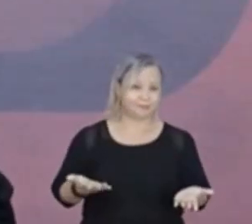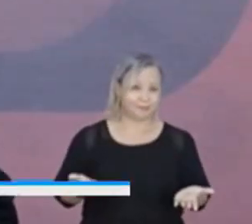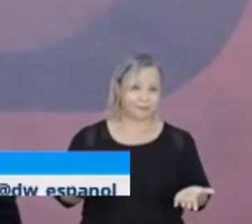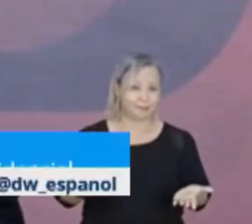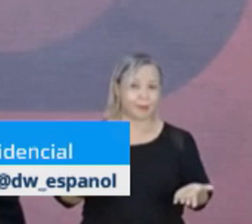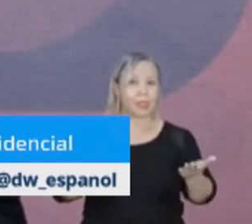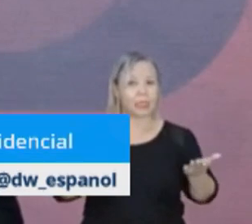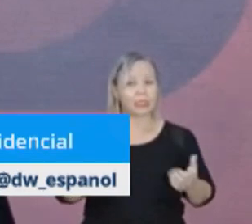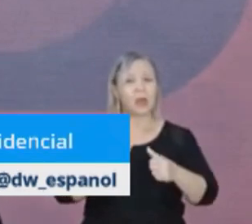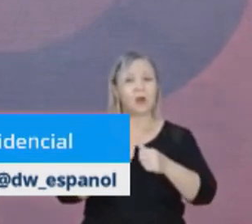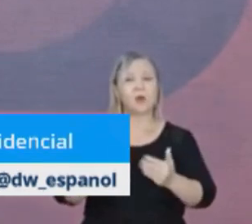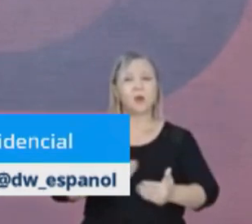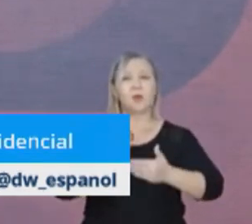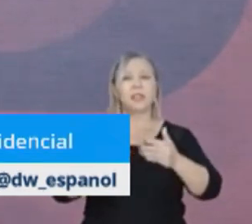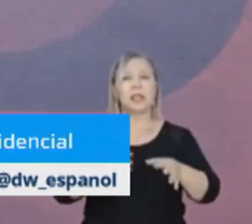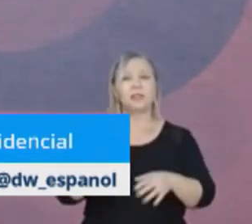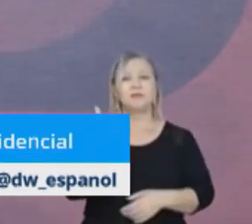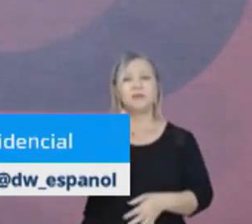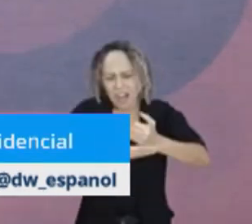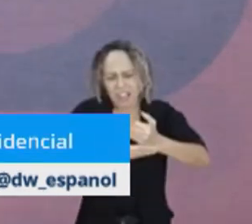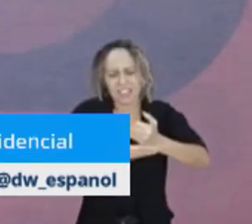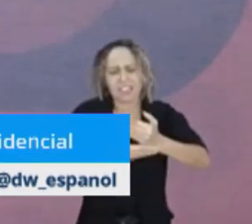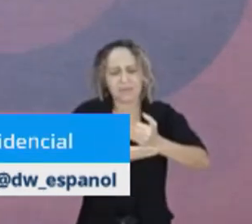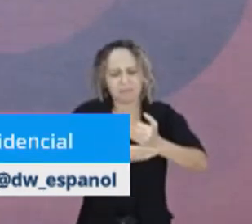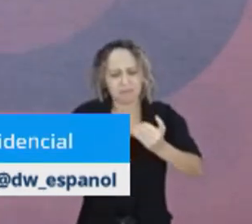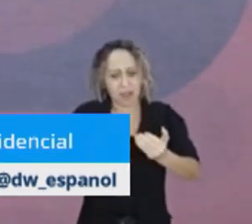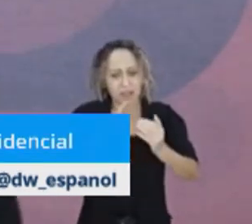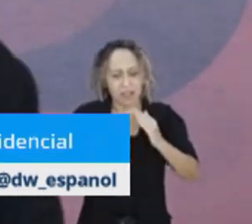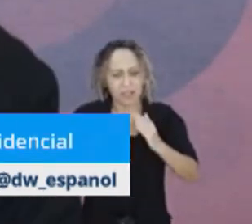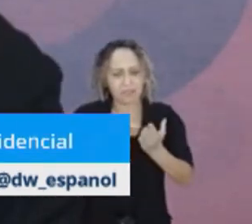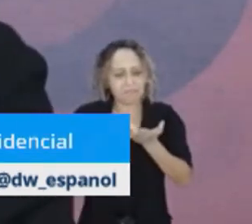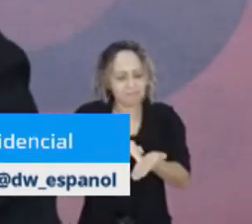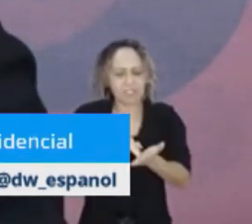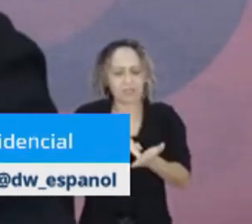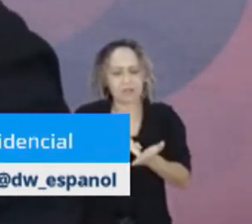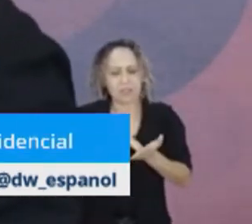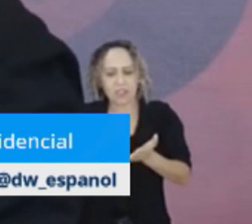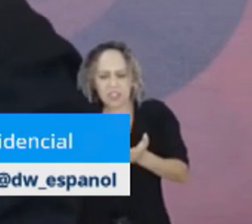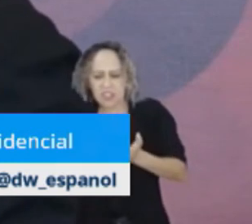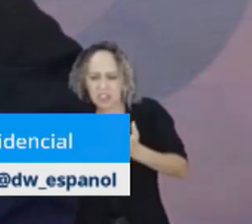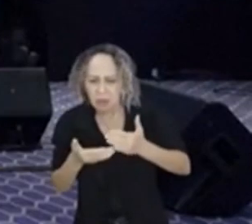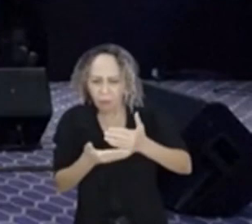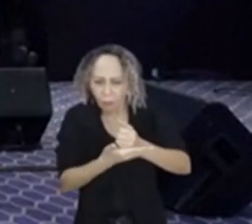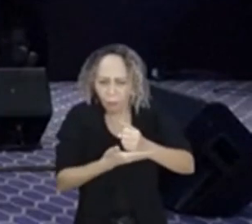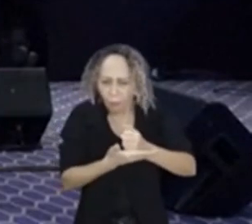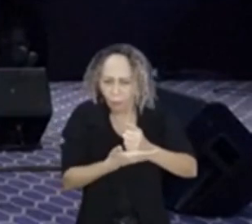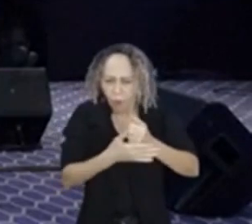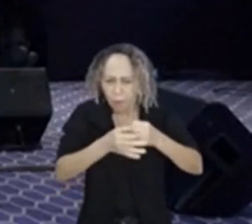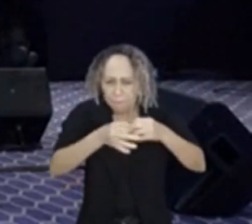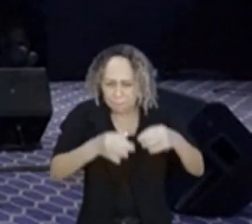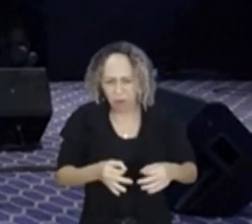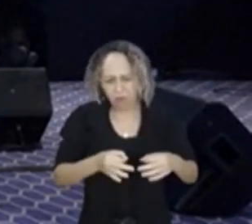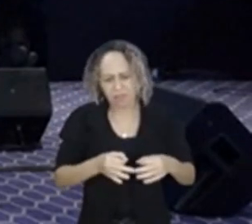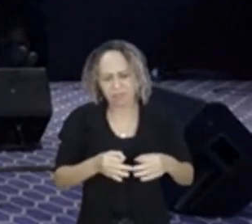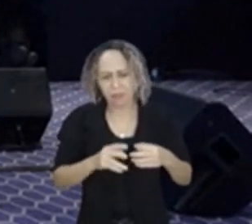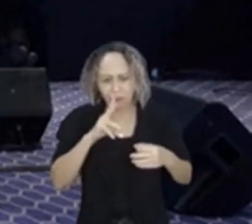estamos en un proceso de reconstrucción del país estas directrices son sólo la base vamos a tener